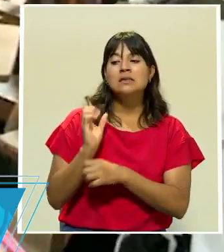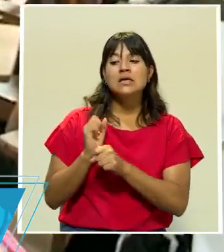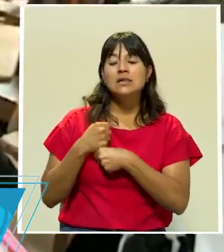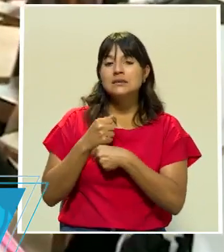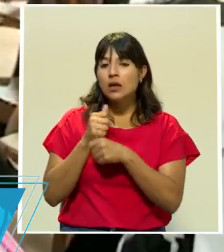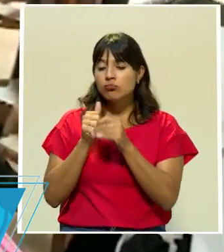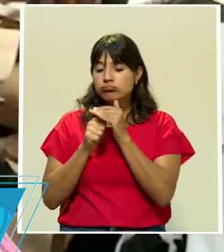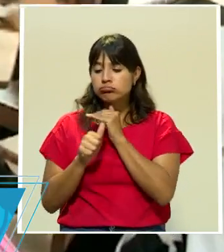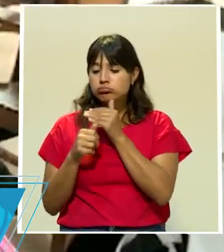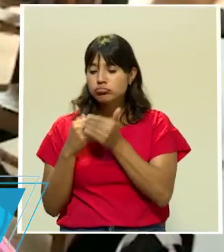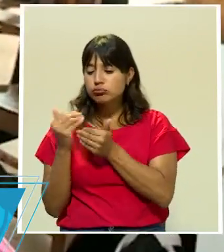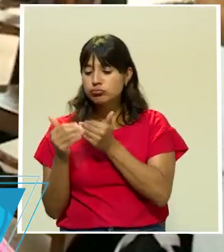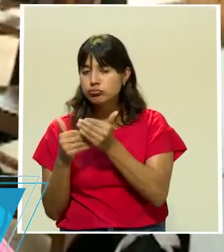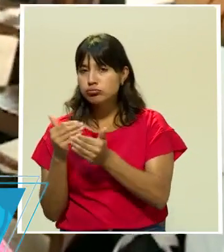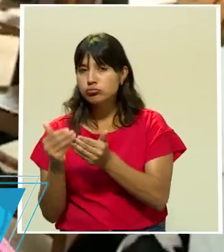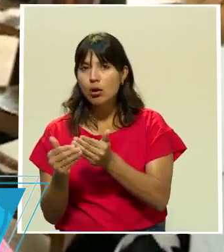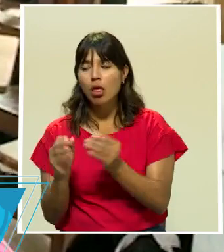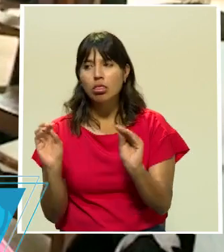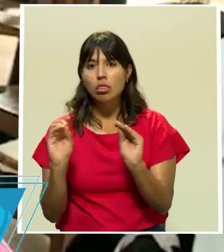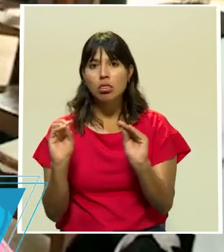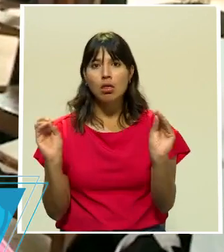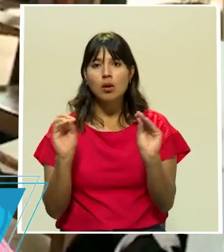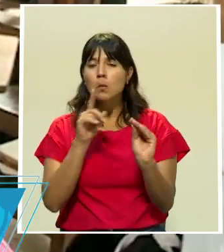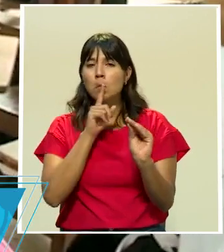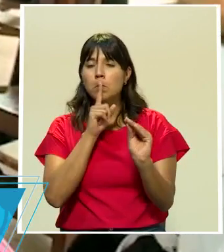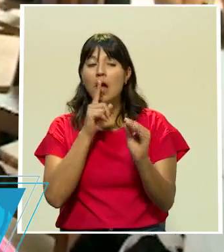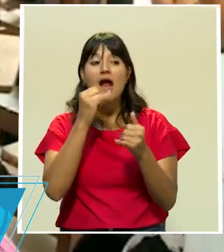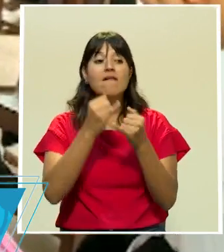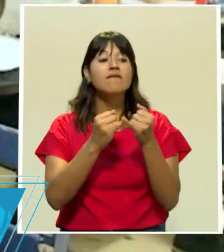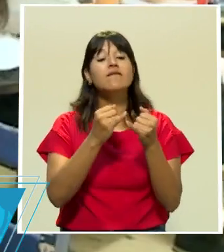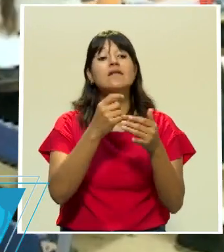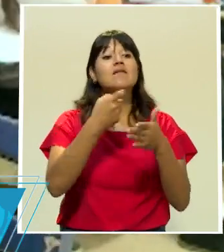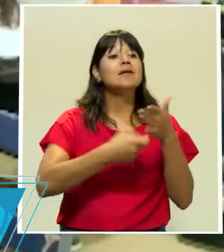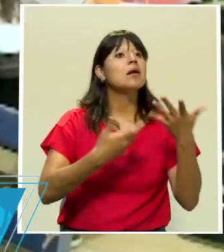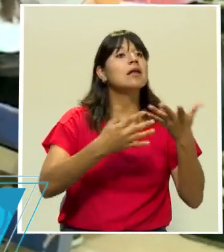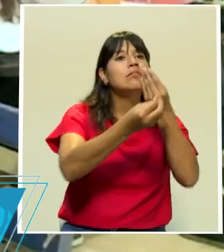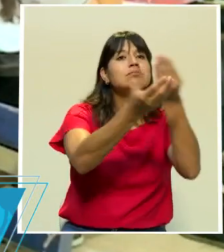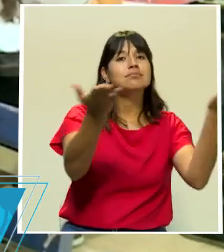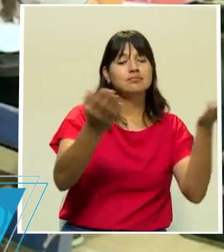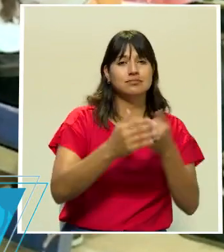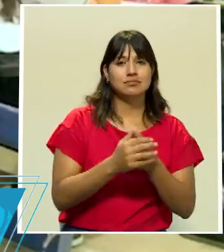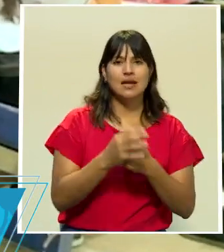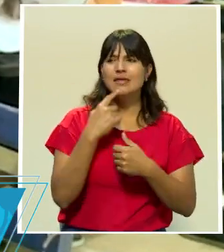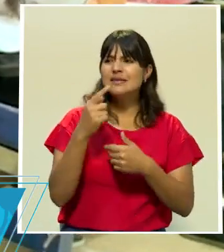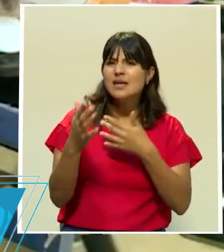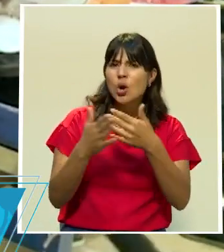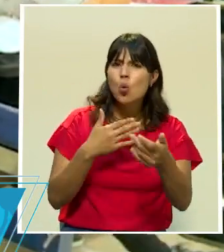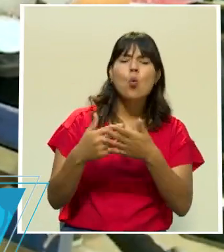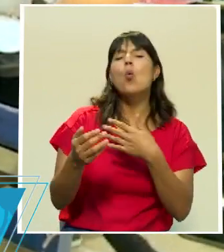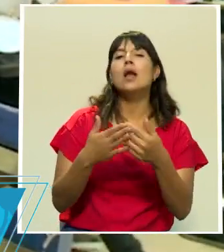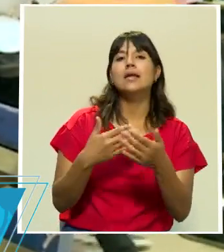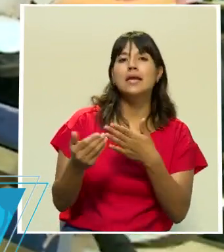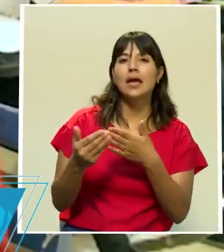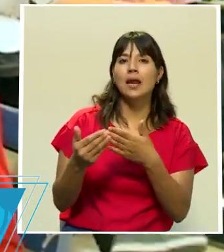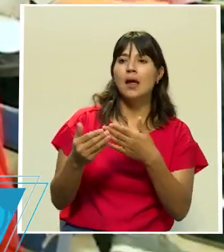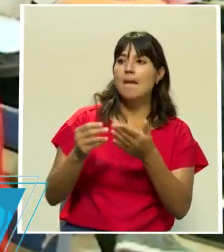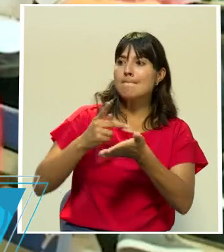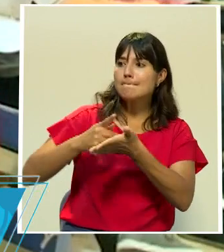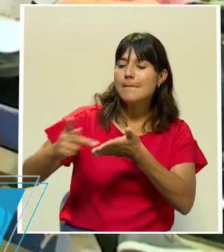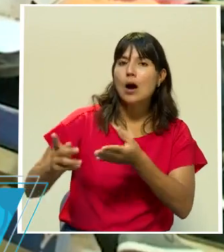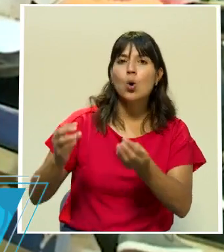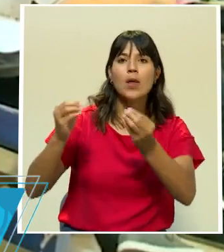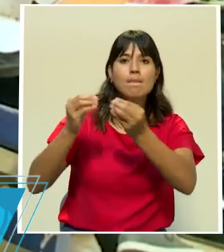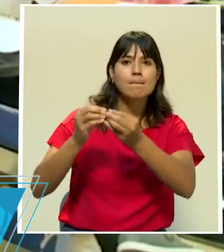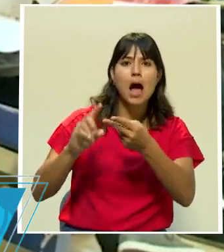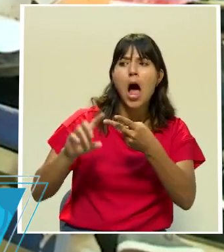silenciosa. Muñoz argumentó que cualquier compensación salarial o plus debe realizarse por medio de una ley, tal y como lo establece la